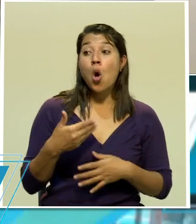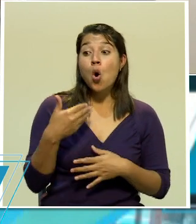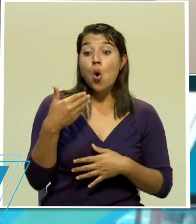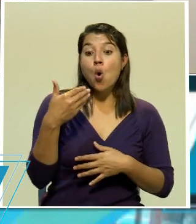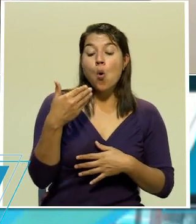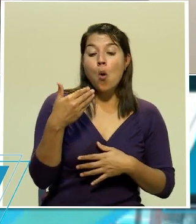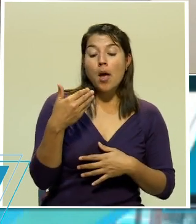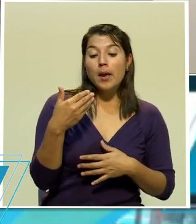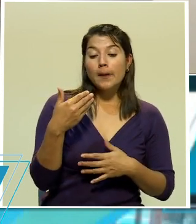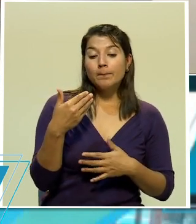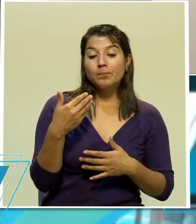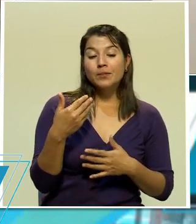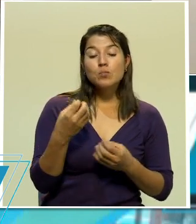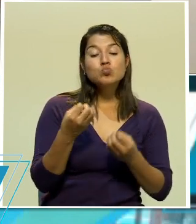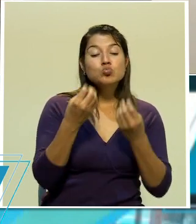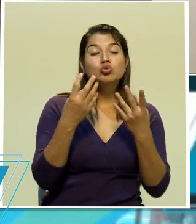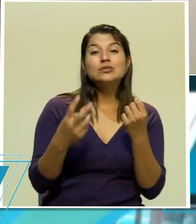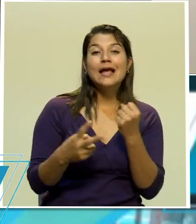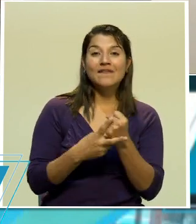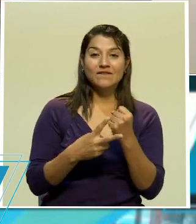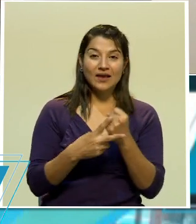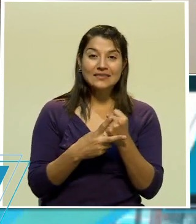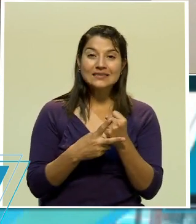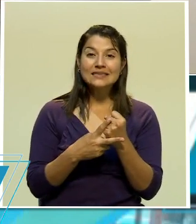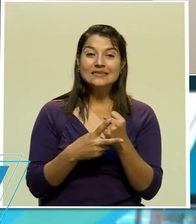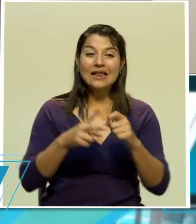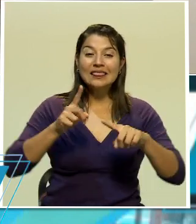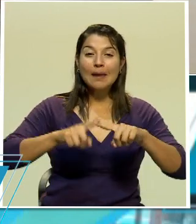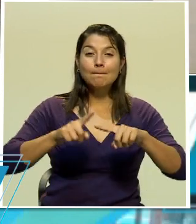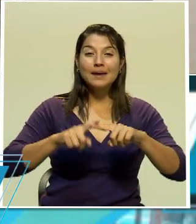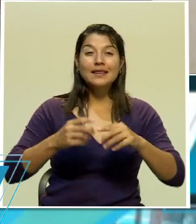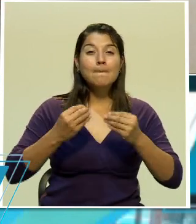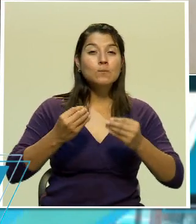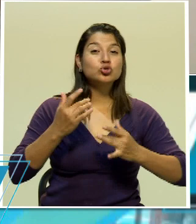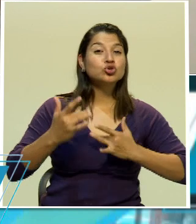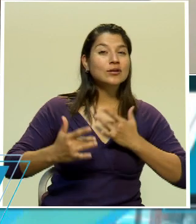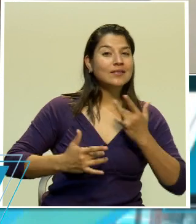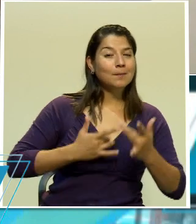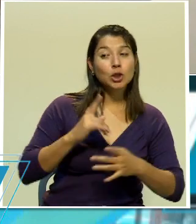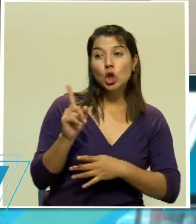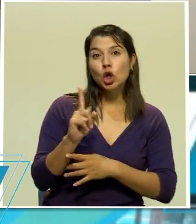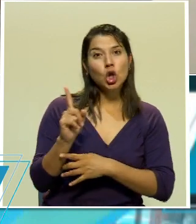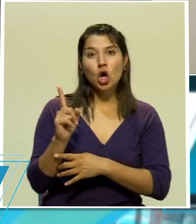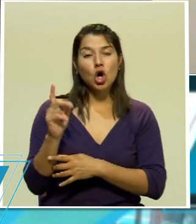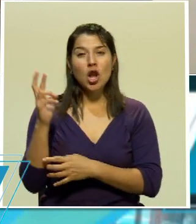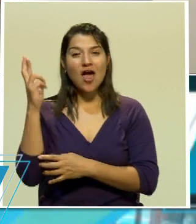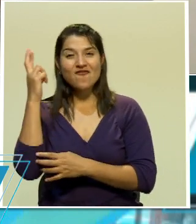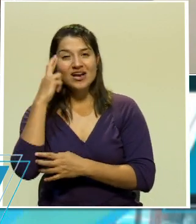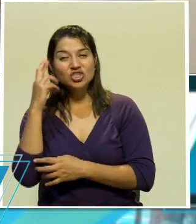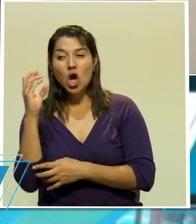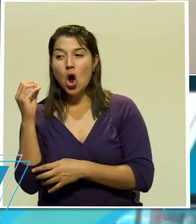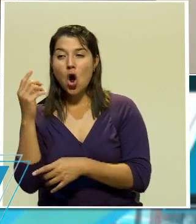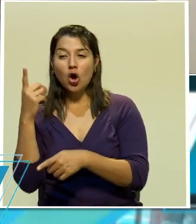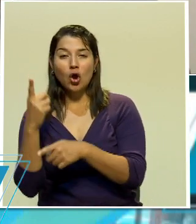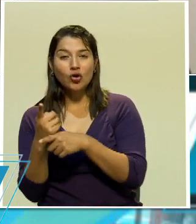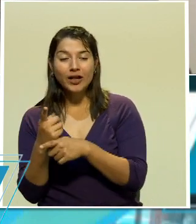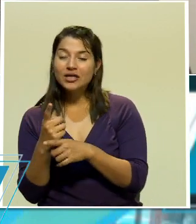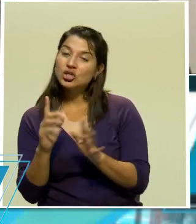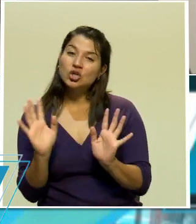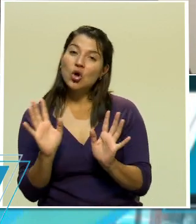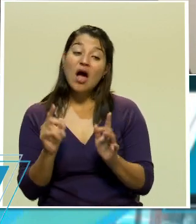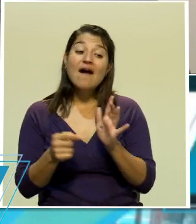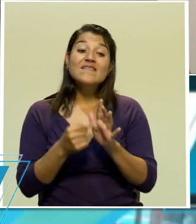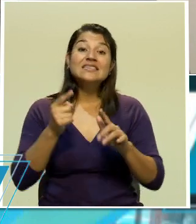casos incluso no la razón, sino los sentimientos. Y en esta disputa por el reconocimiento, hoy